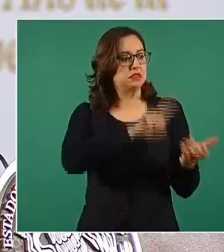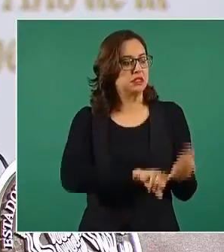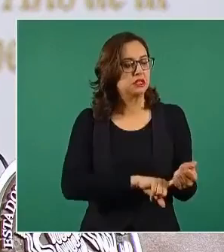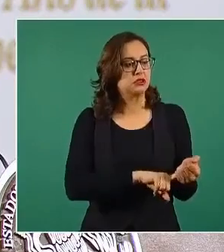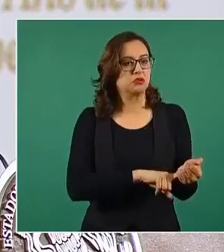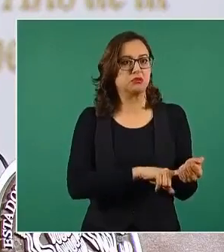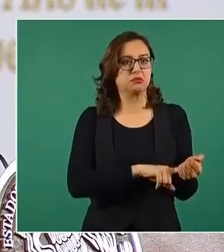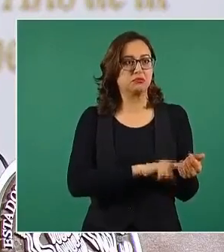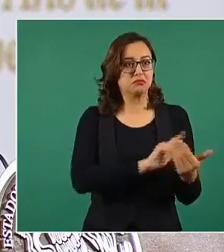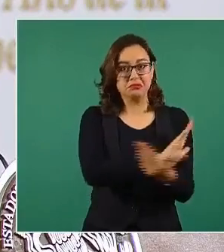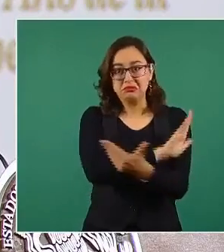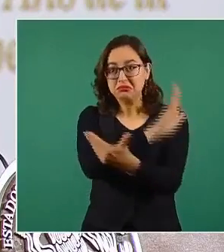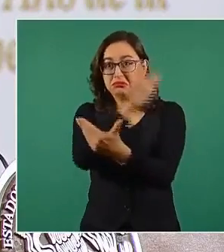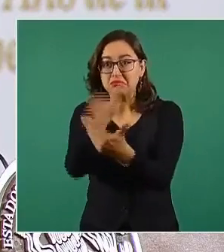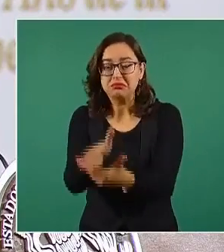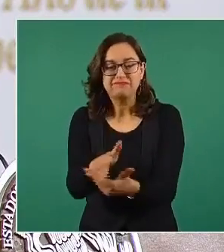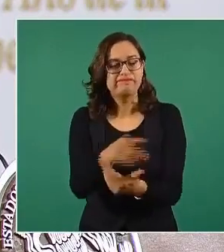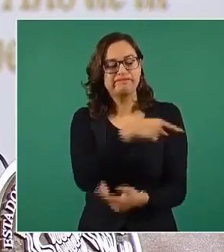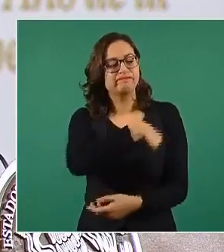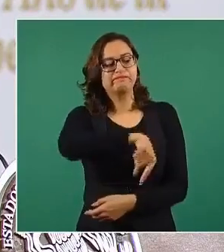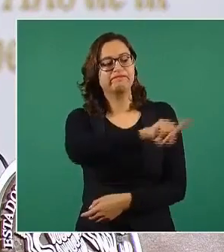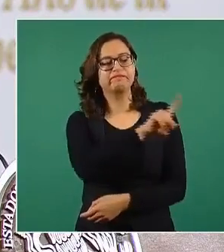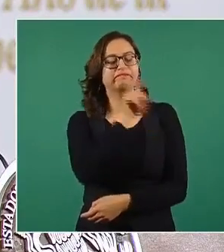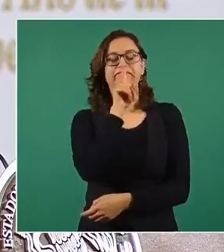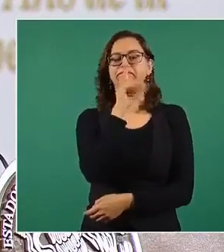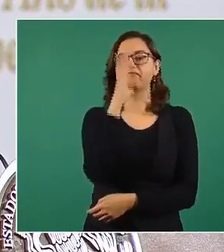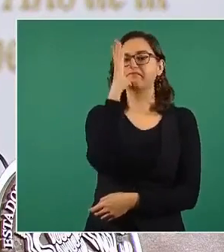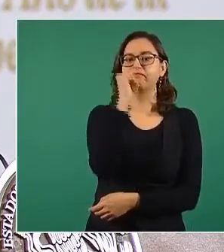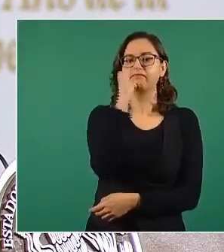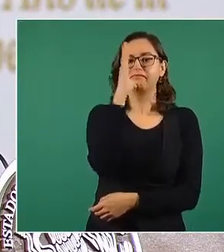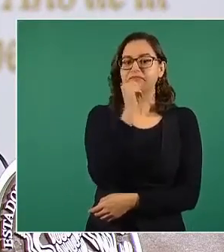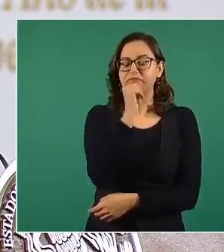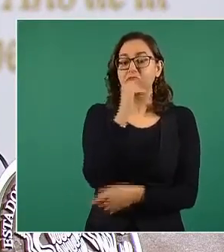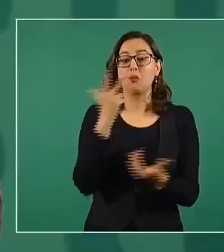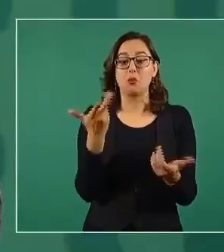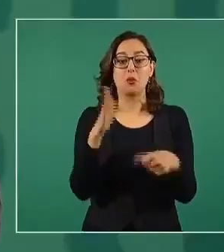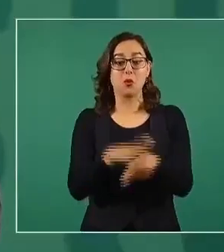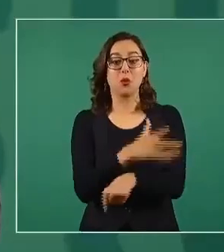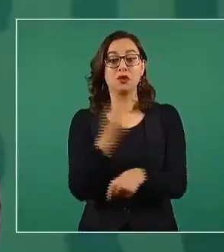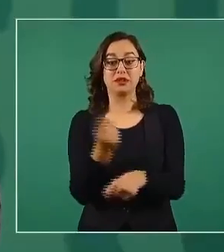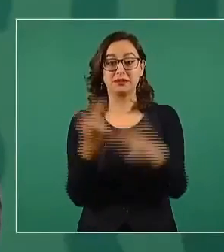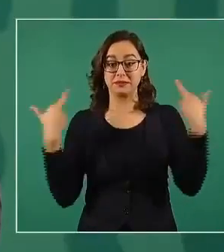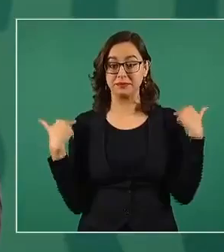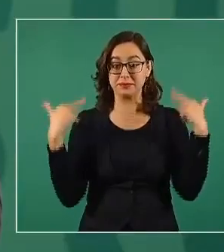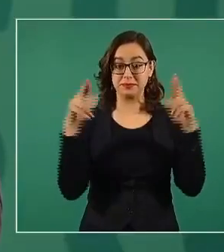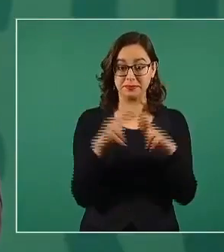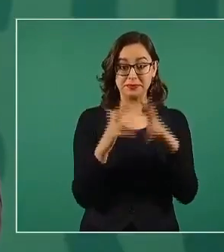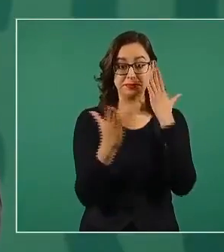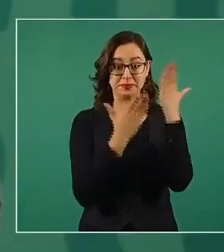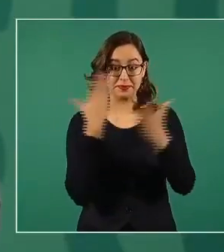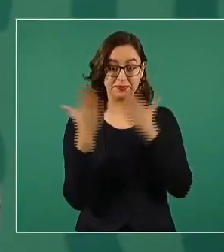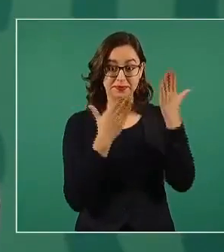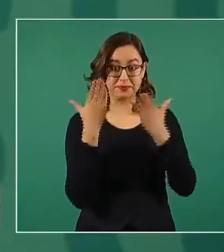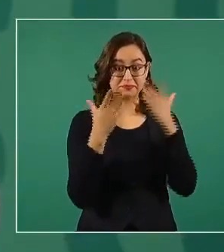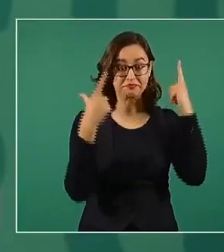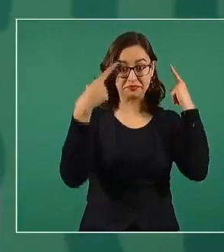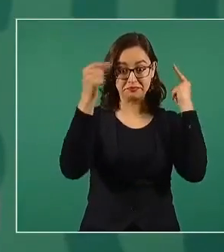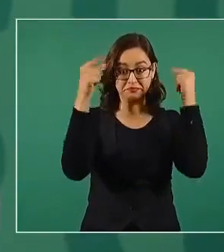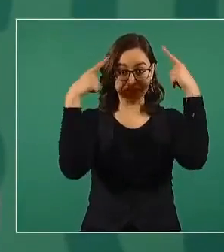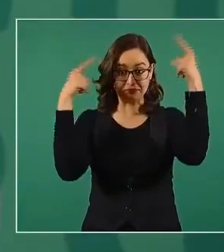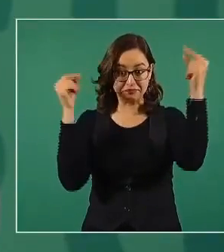hacer en estas pequeñas comunidades. No sería viable que un maestro formado, una maestra formada, y que